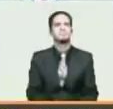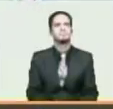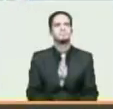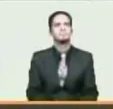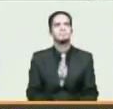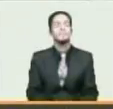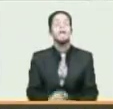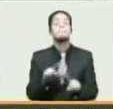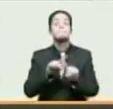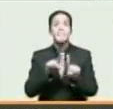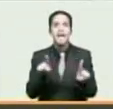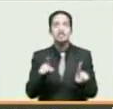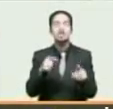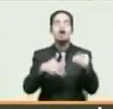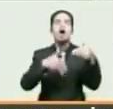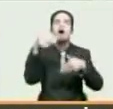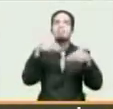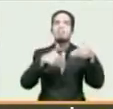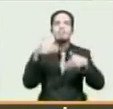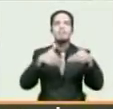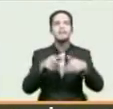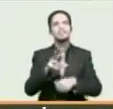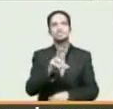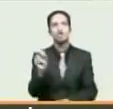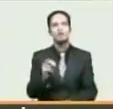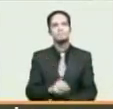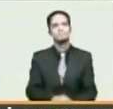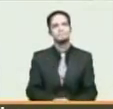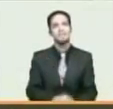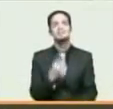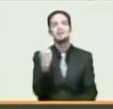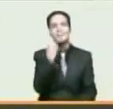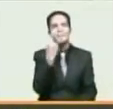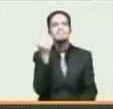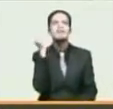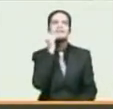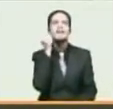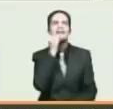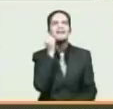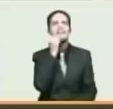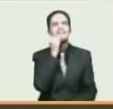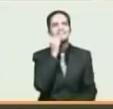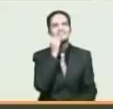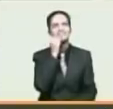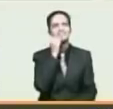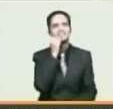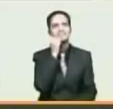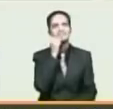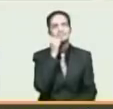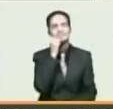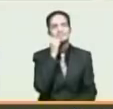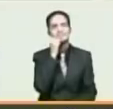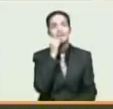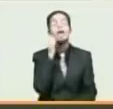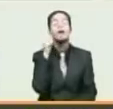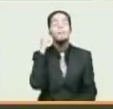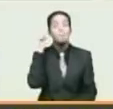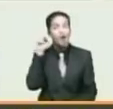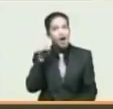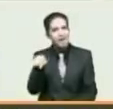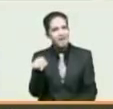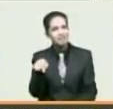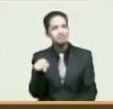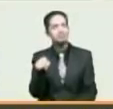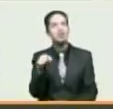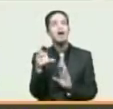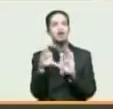vía constitucional, no, por la vía de la insurgencia. Por la vía de la insurgencia. Por eso nuestra Asamblea Nacional Constituyente